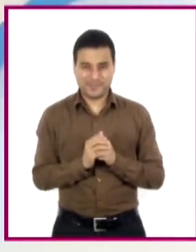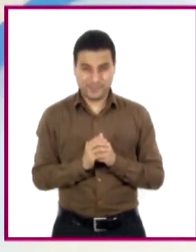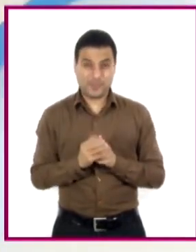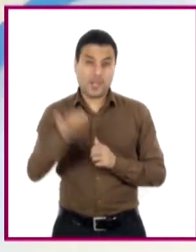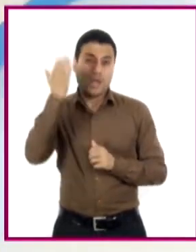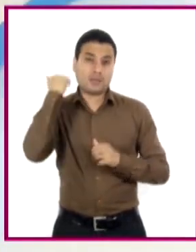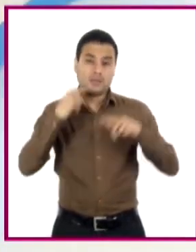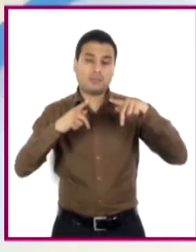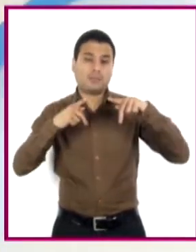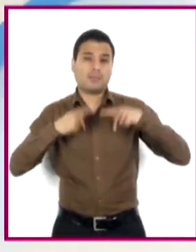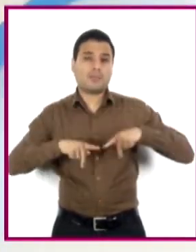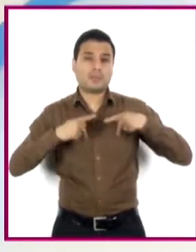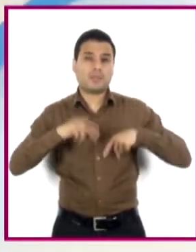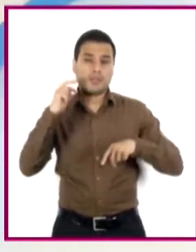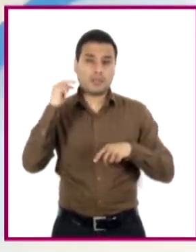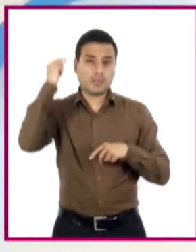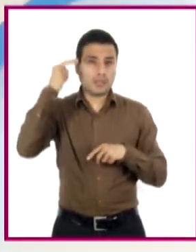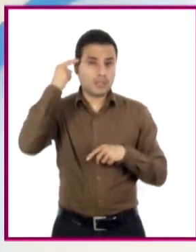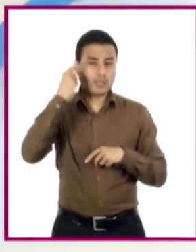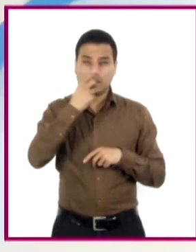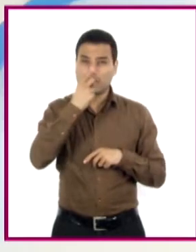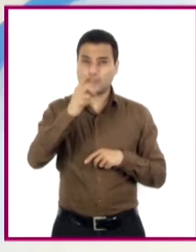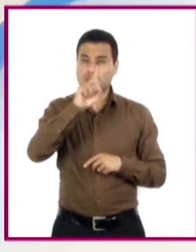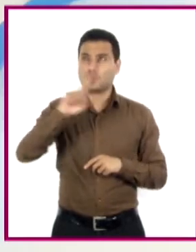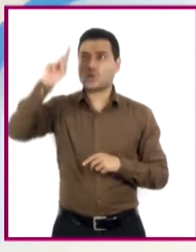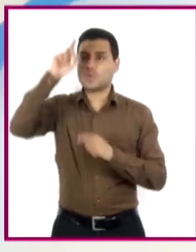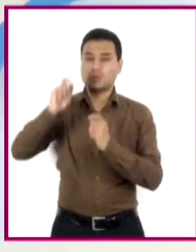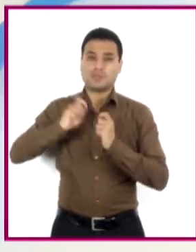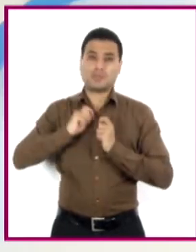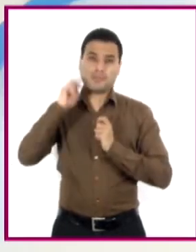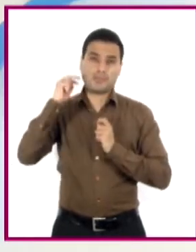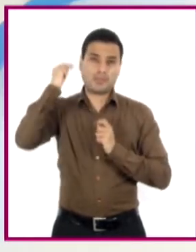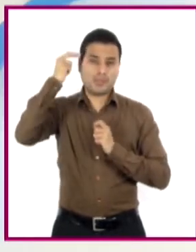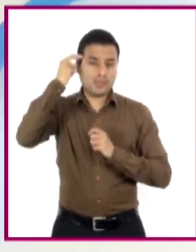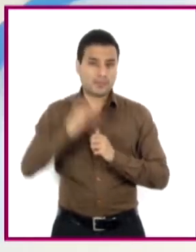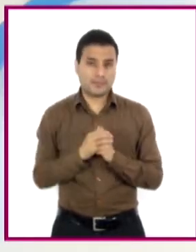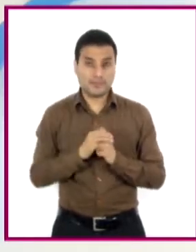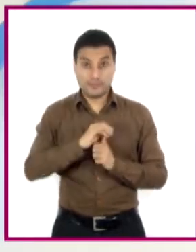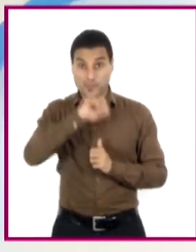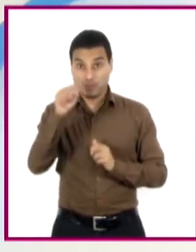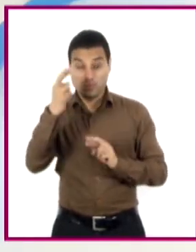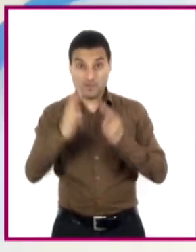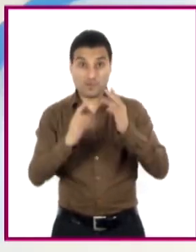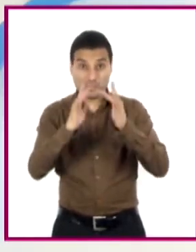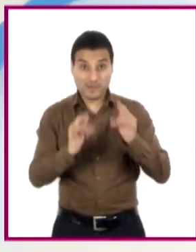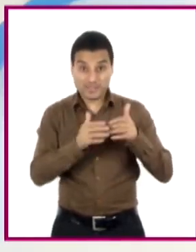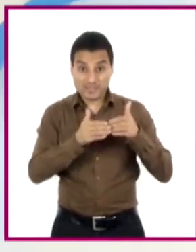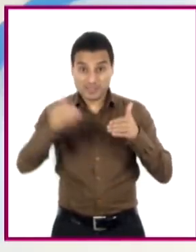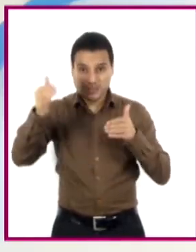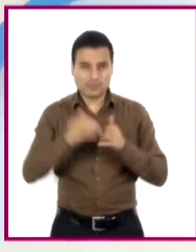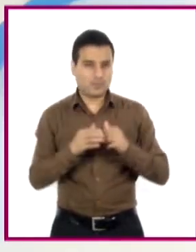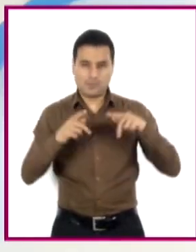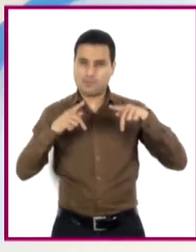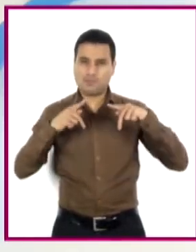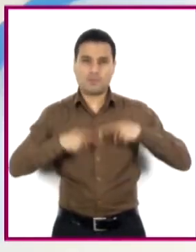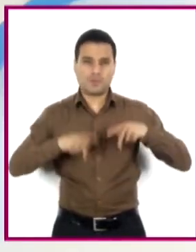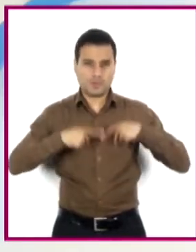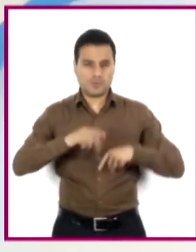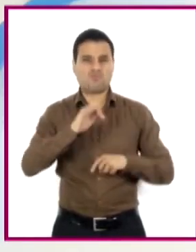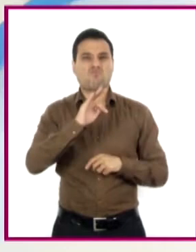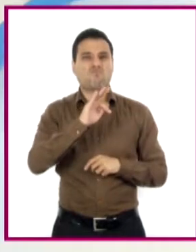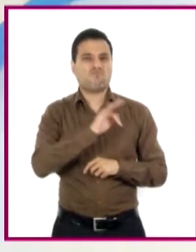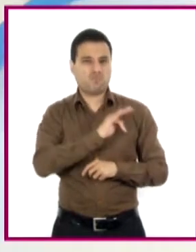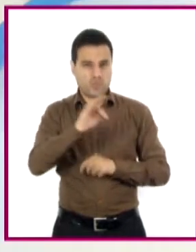de los reyes. A partir de la Revolución Francesa, se defendió el derecho del pueblo a estar representado